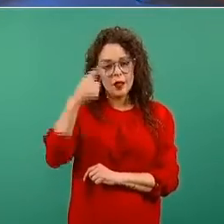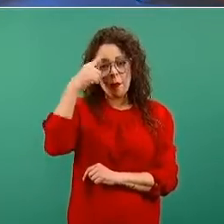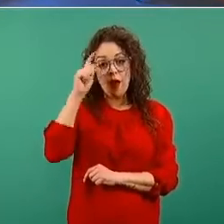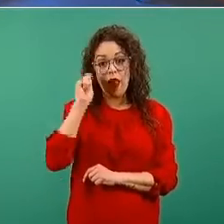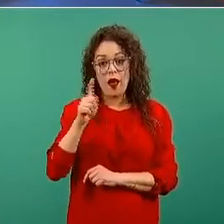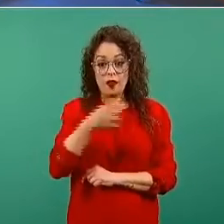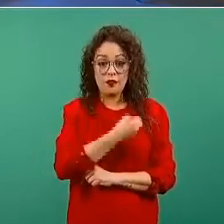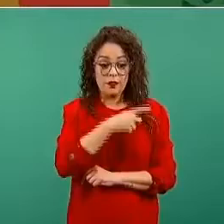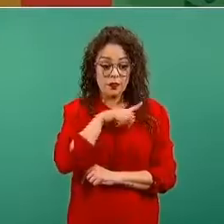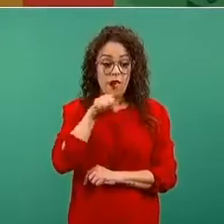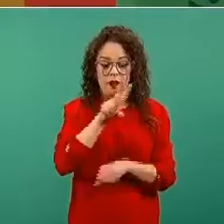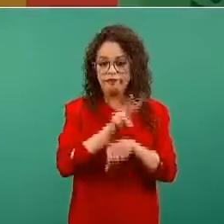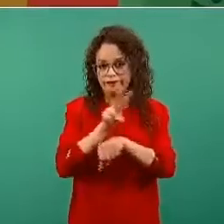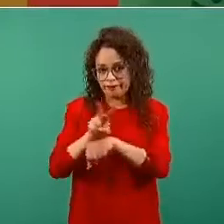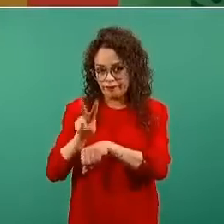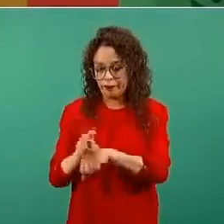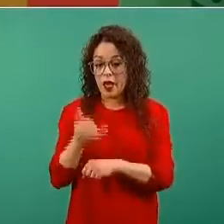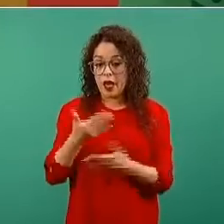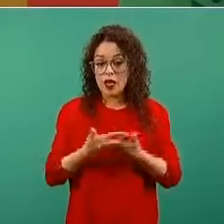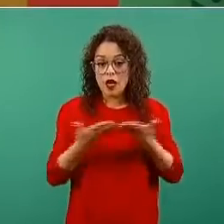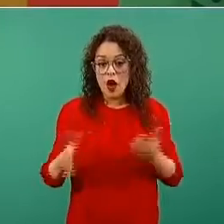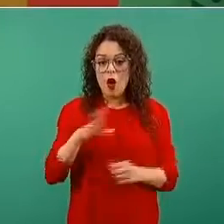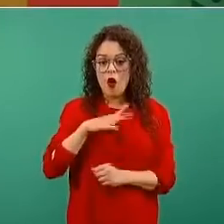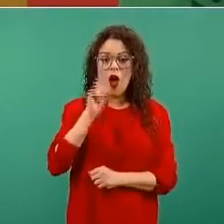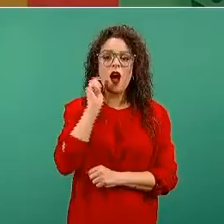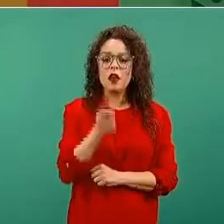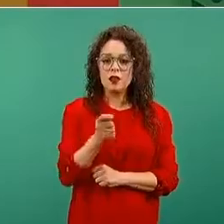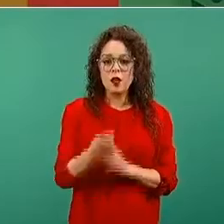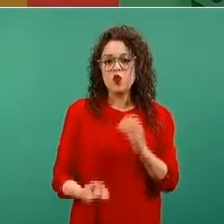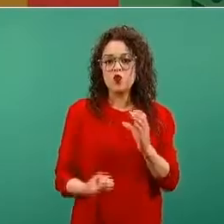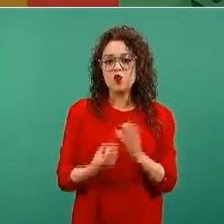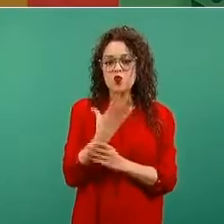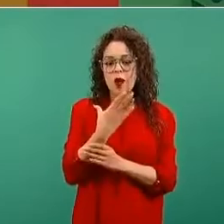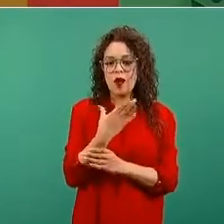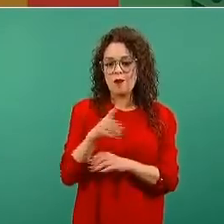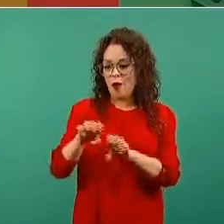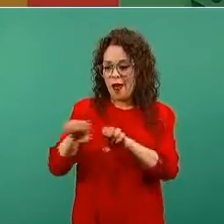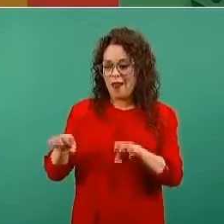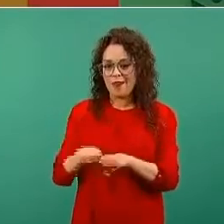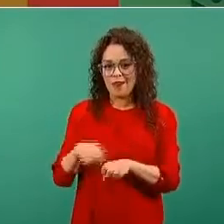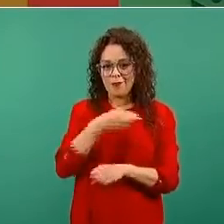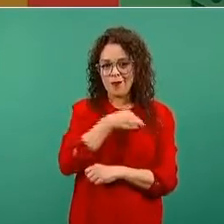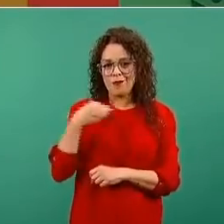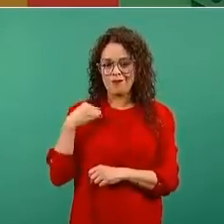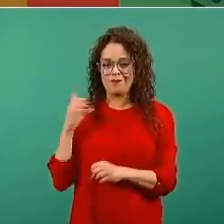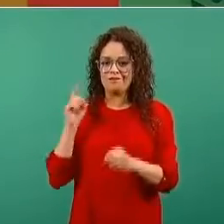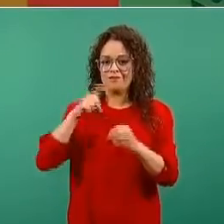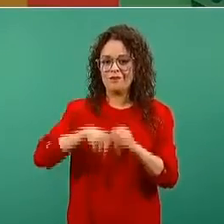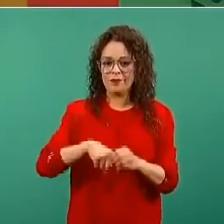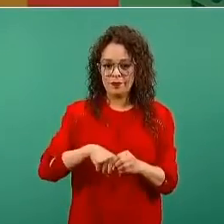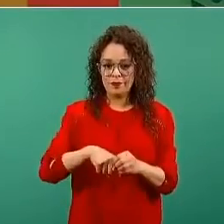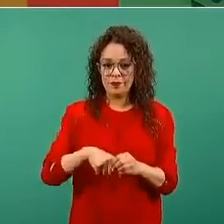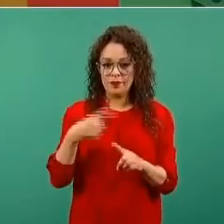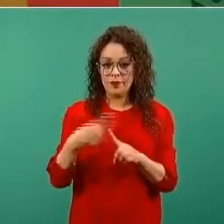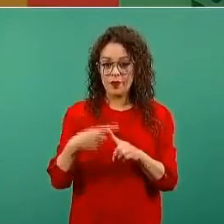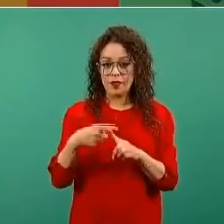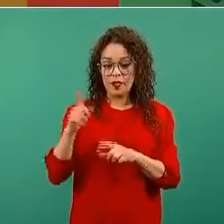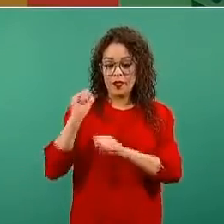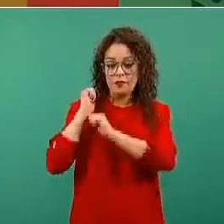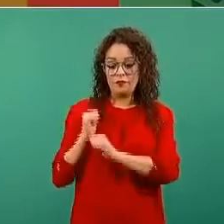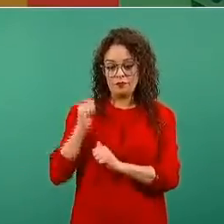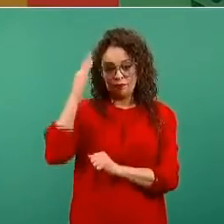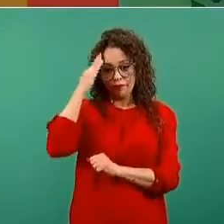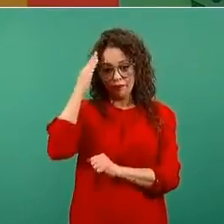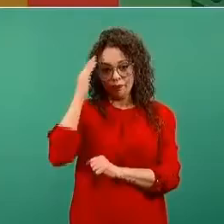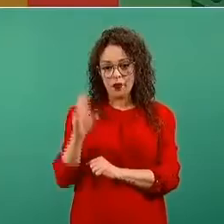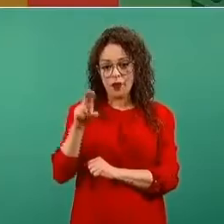ahora también tenemos un nuevo miembro en el grupo, que es el comisionado que está encargado, el doctor